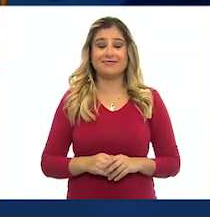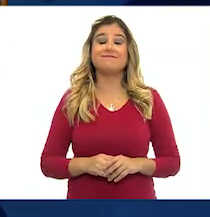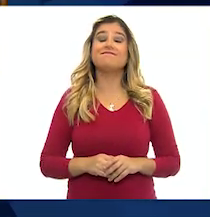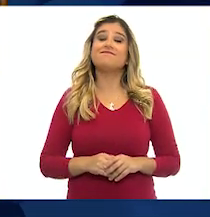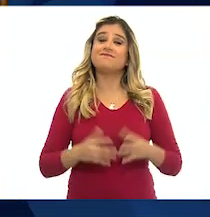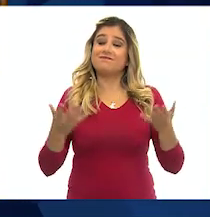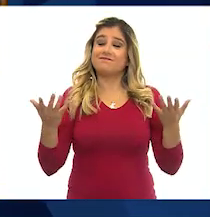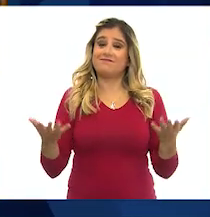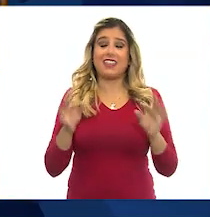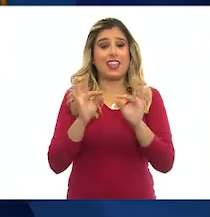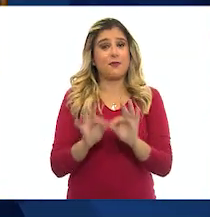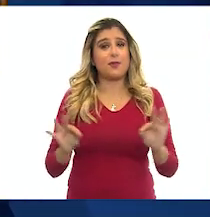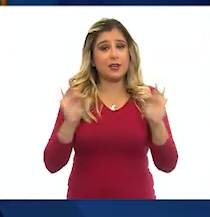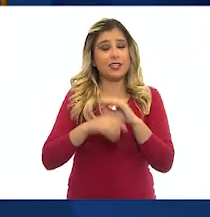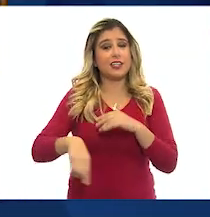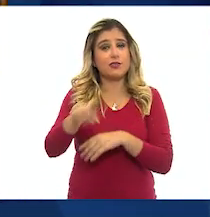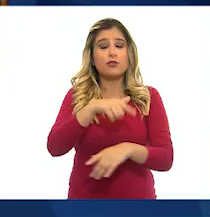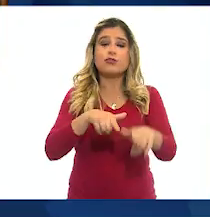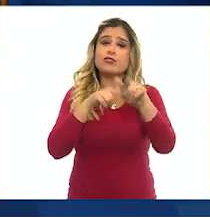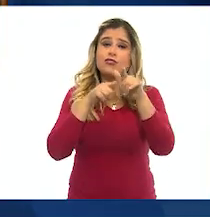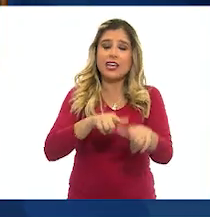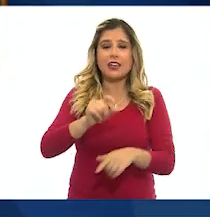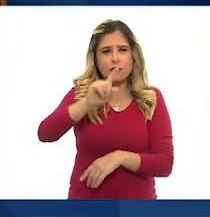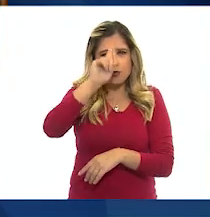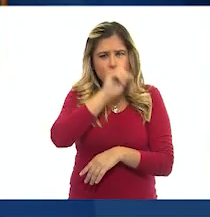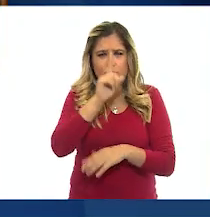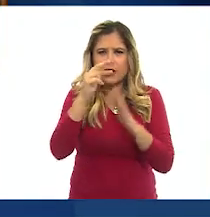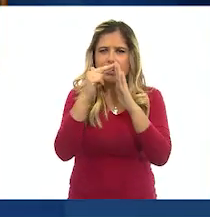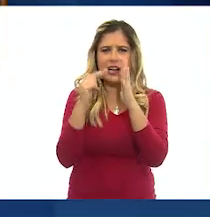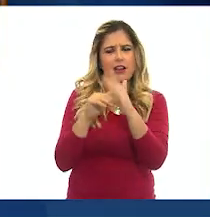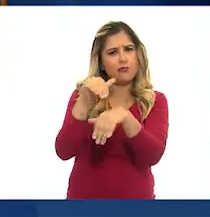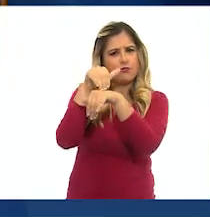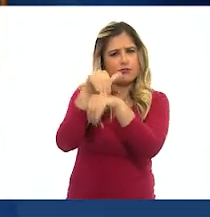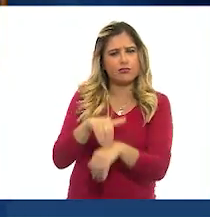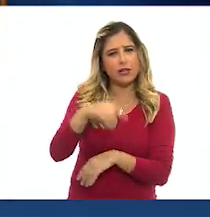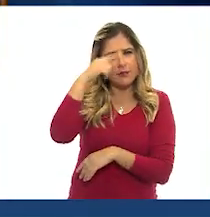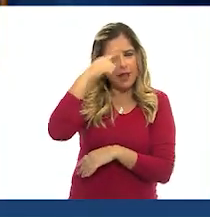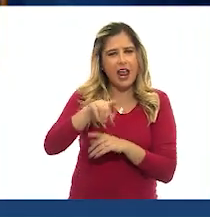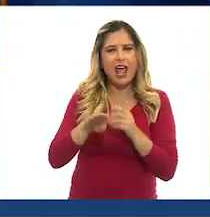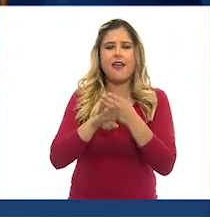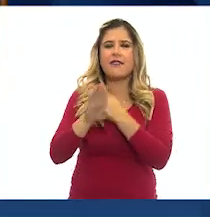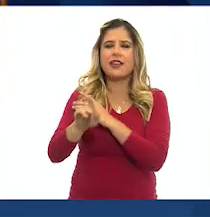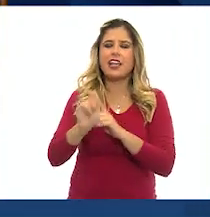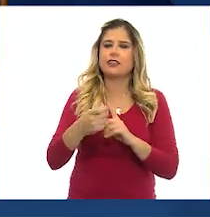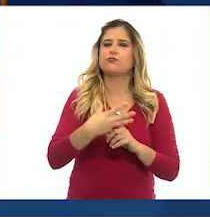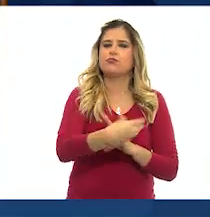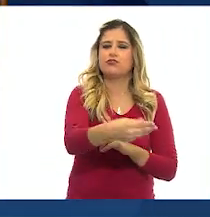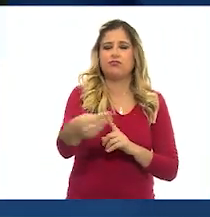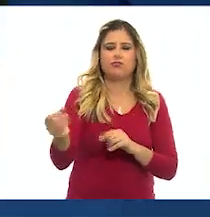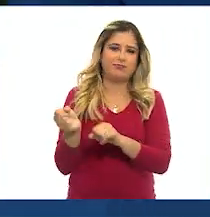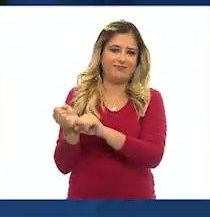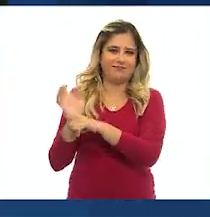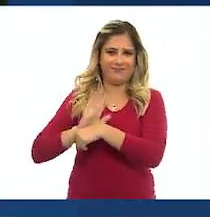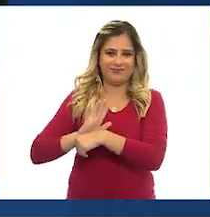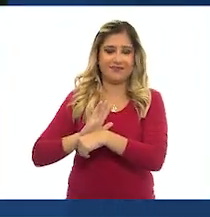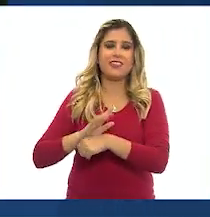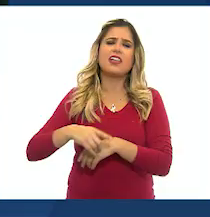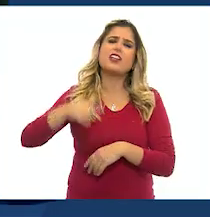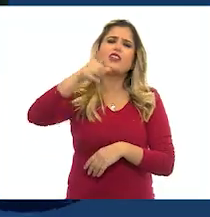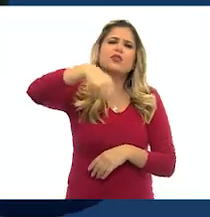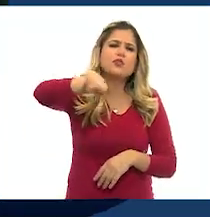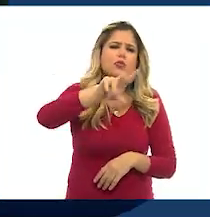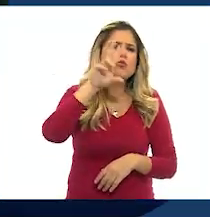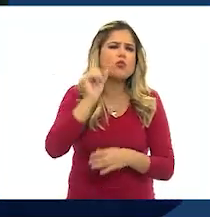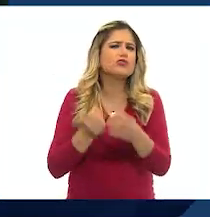Es muy importante continuar con las recomendaciones para evitar contagios de COVID. Trata de